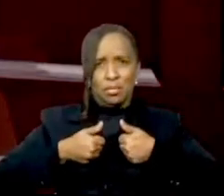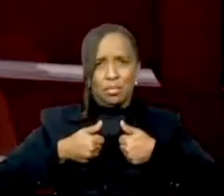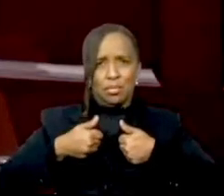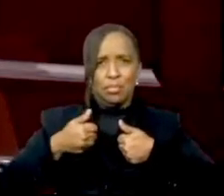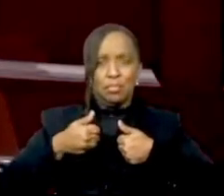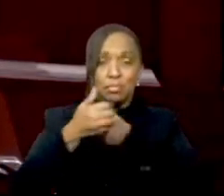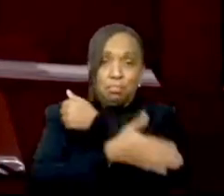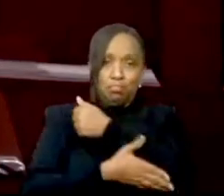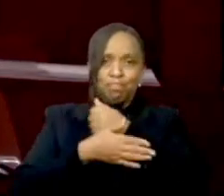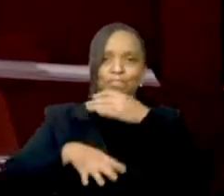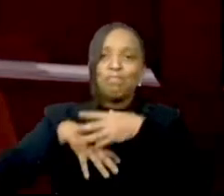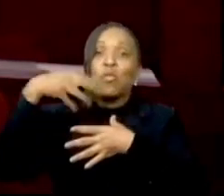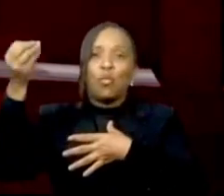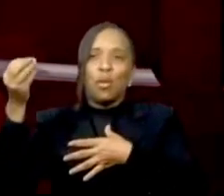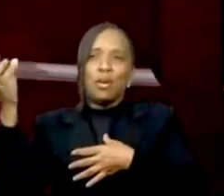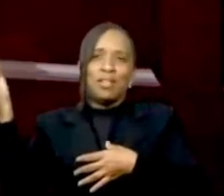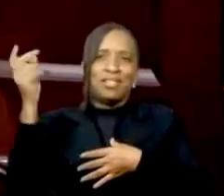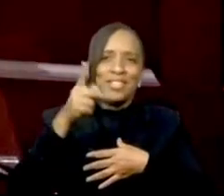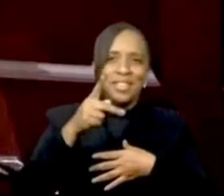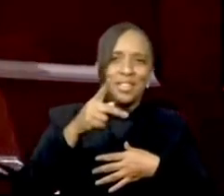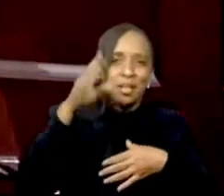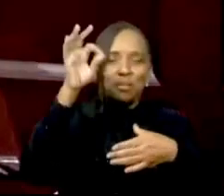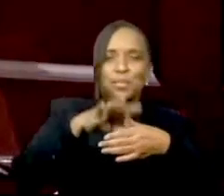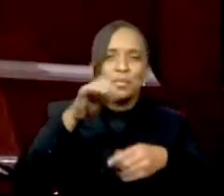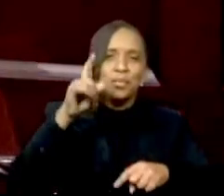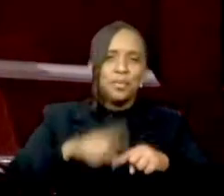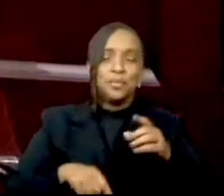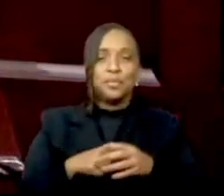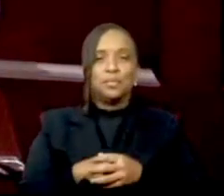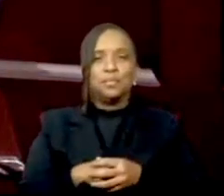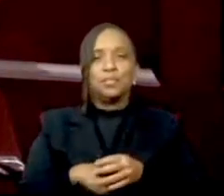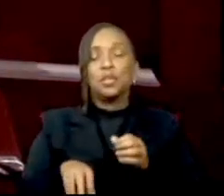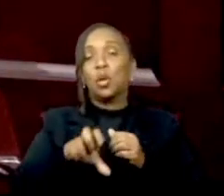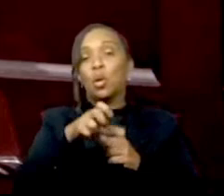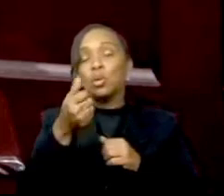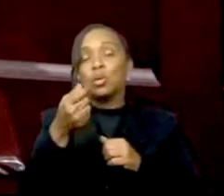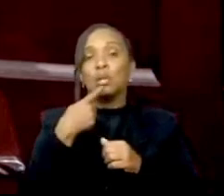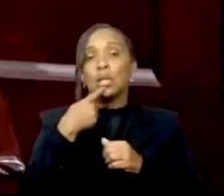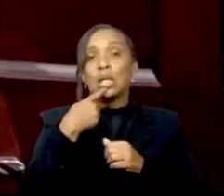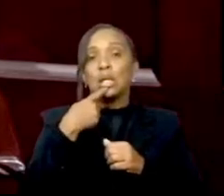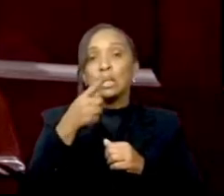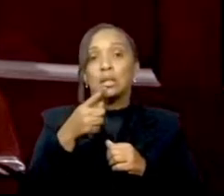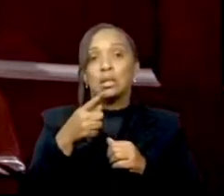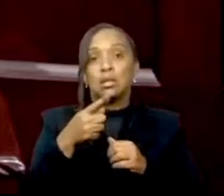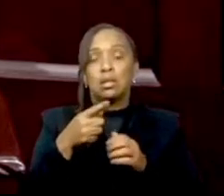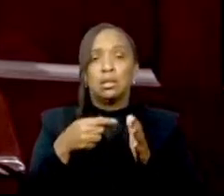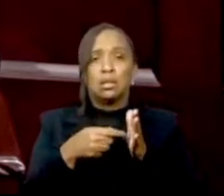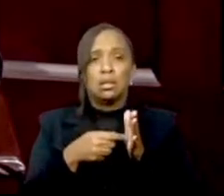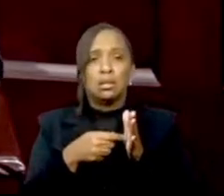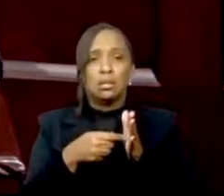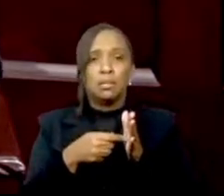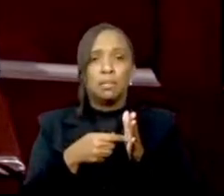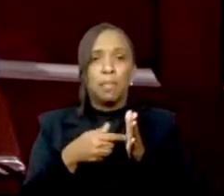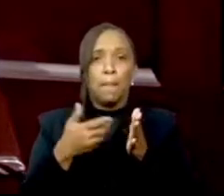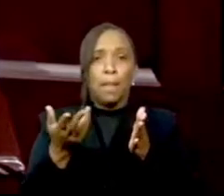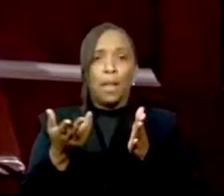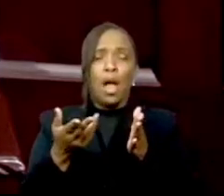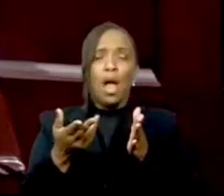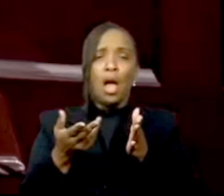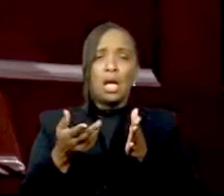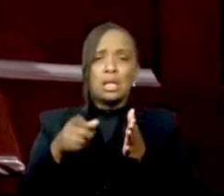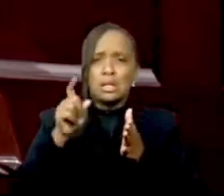válido y que entonces, al violar ese derecho constitucional, ese derecho fundamental, no necesitamos hacer un referéndum porque estamos haciendo un